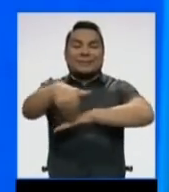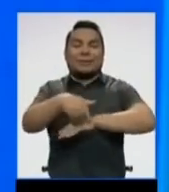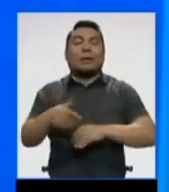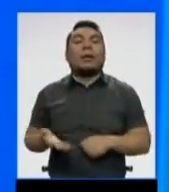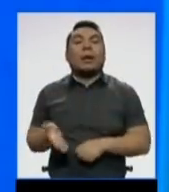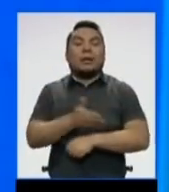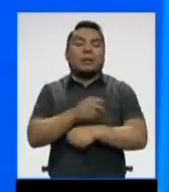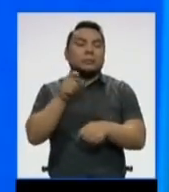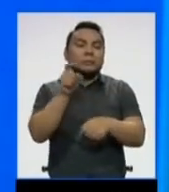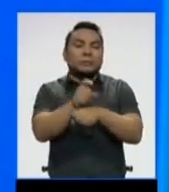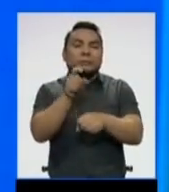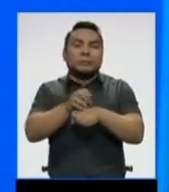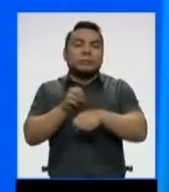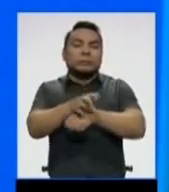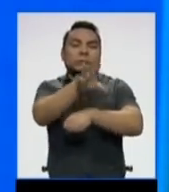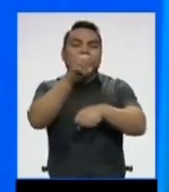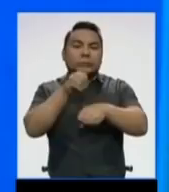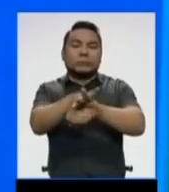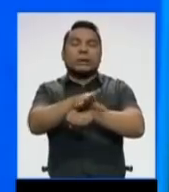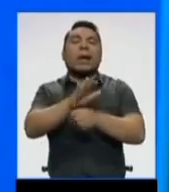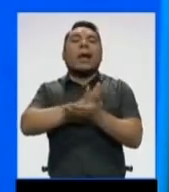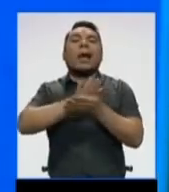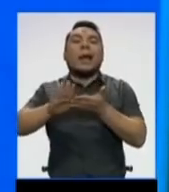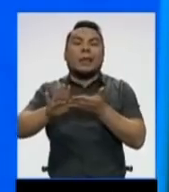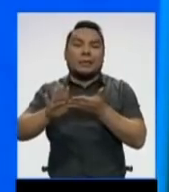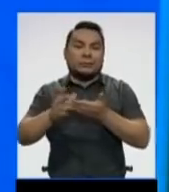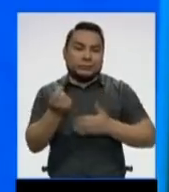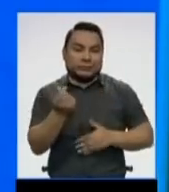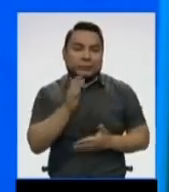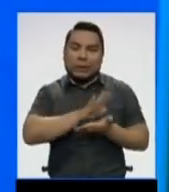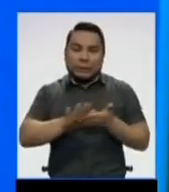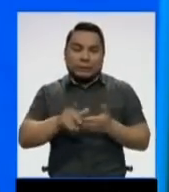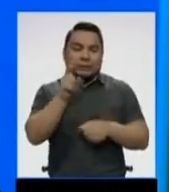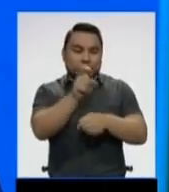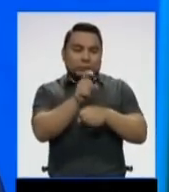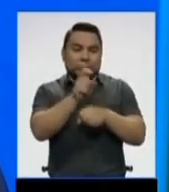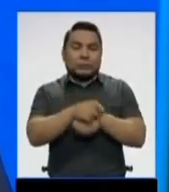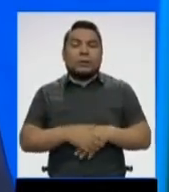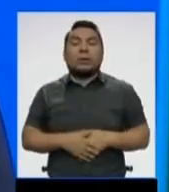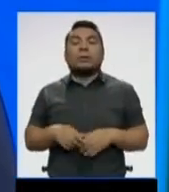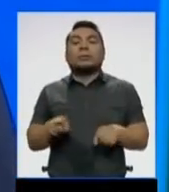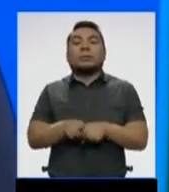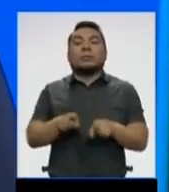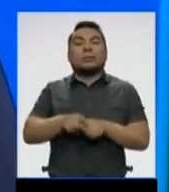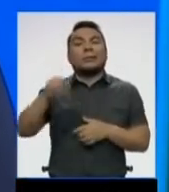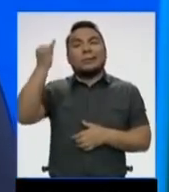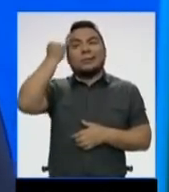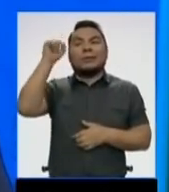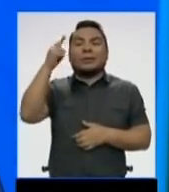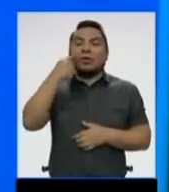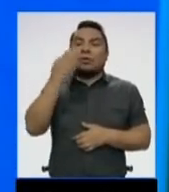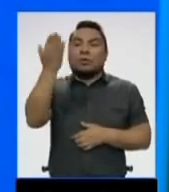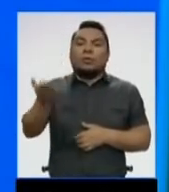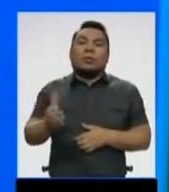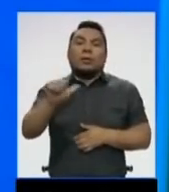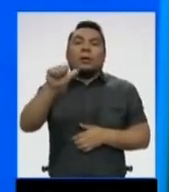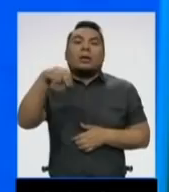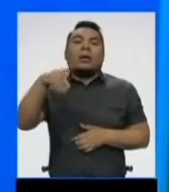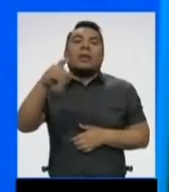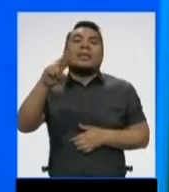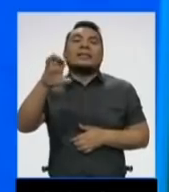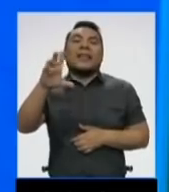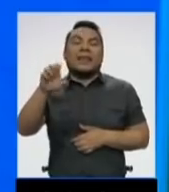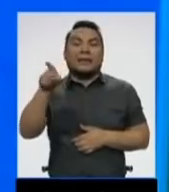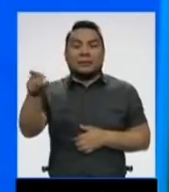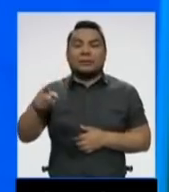asesoramiento gratuito. Y también tenemos la idea del señor Andrade que quiso techar el río Rímac. Se puede